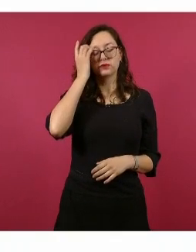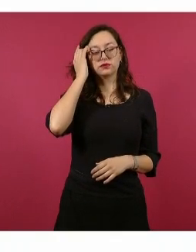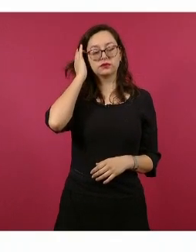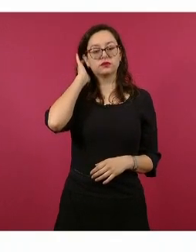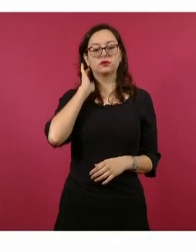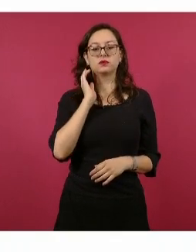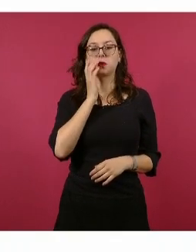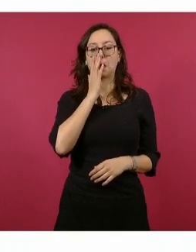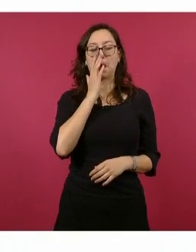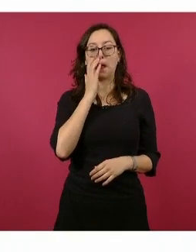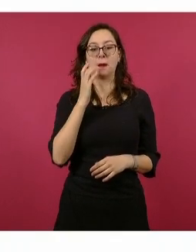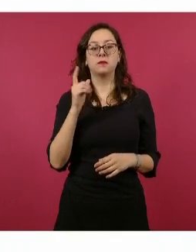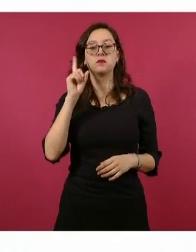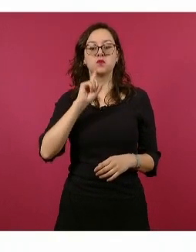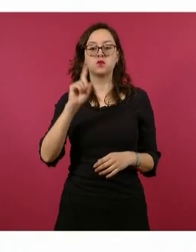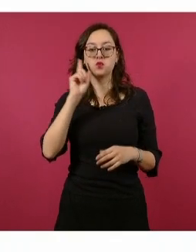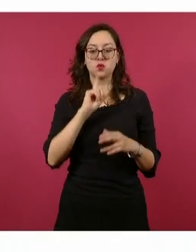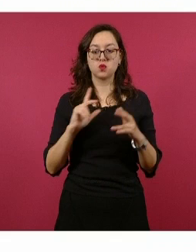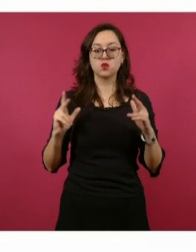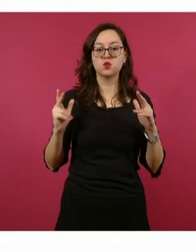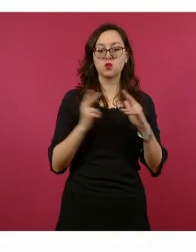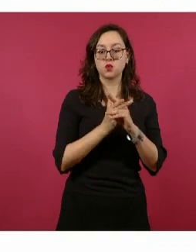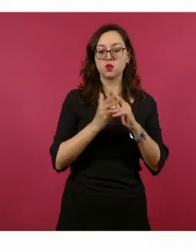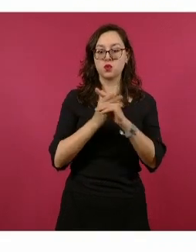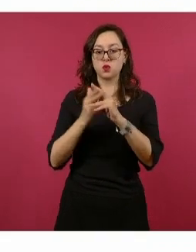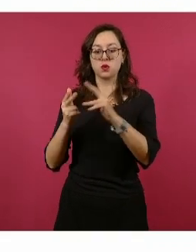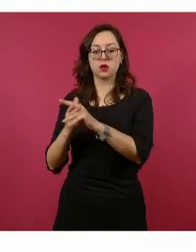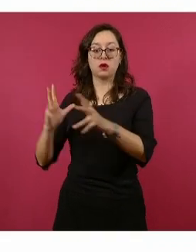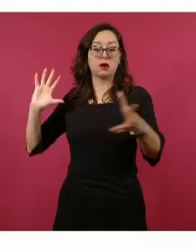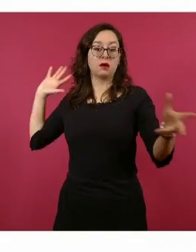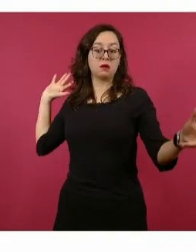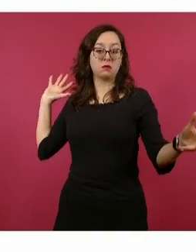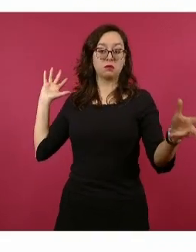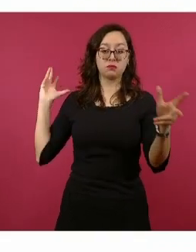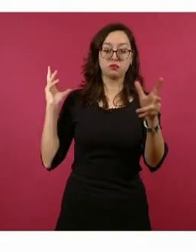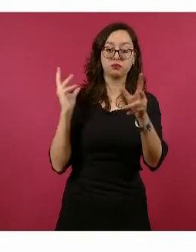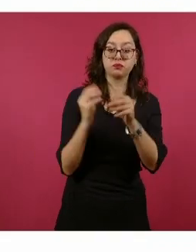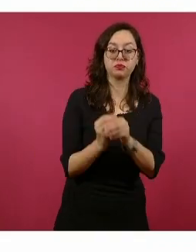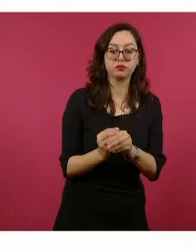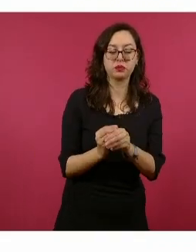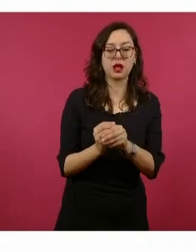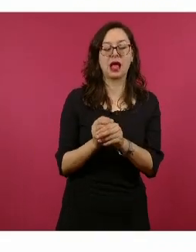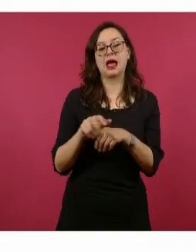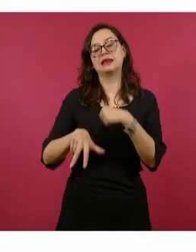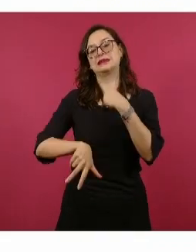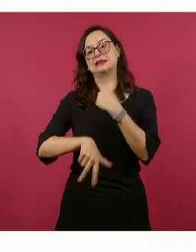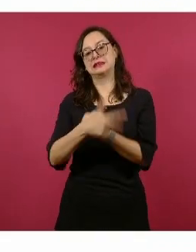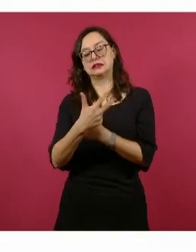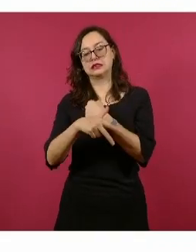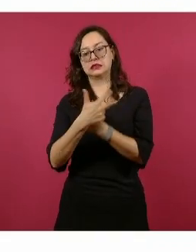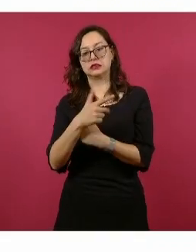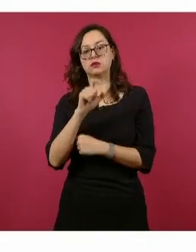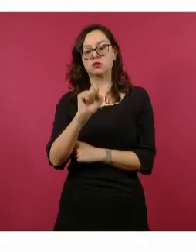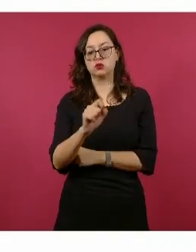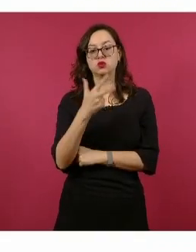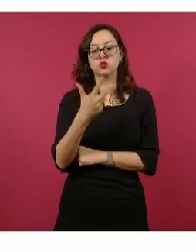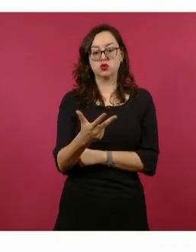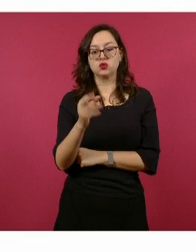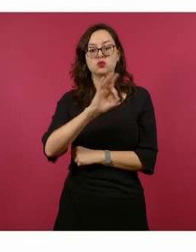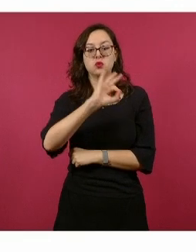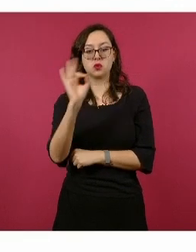feminicidio, tuvimos una baja de 13.8 por ciento, en donde en el mes de mayo